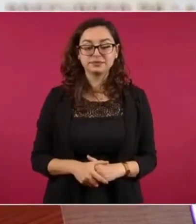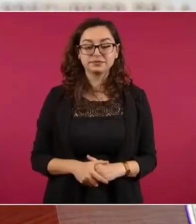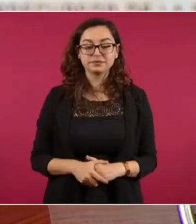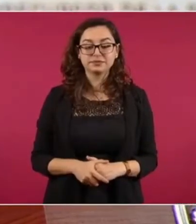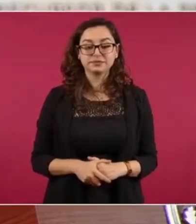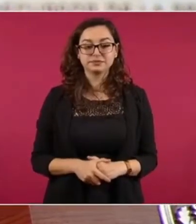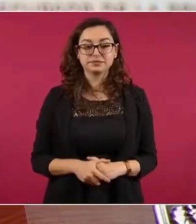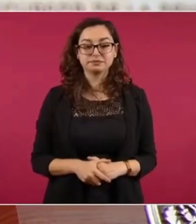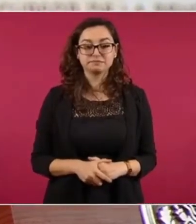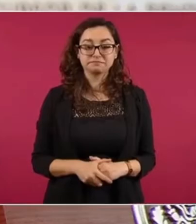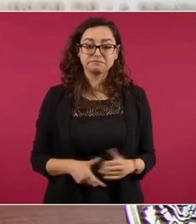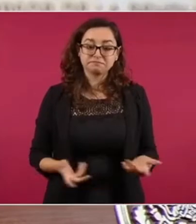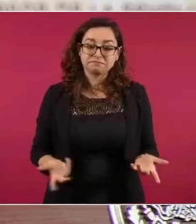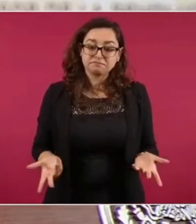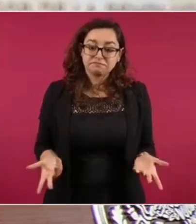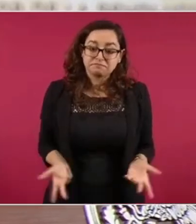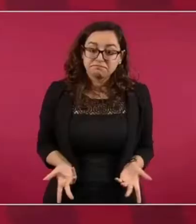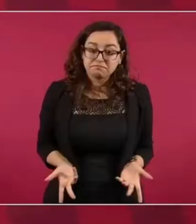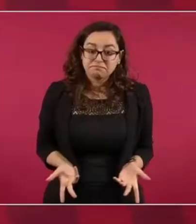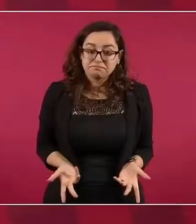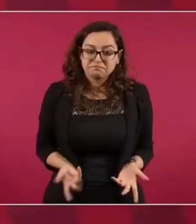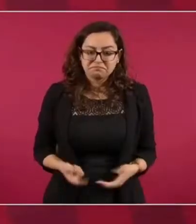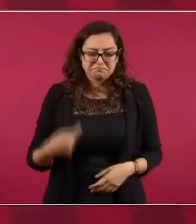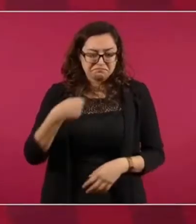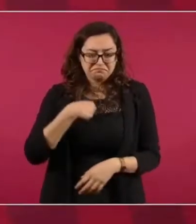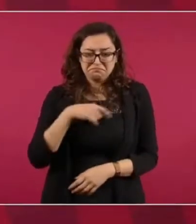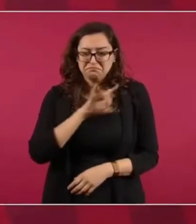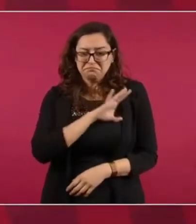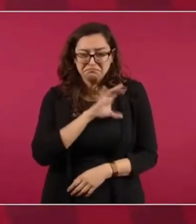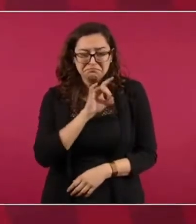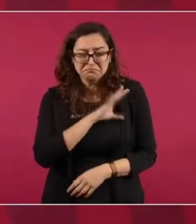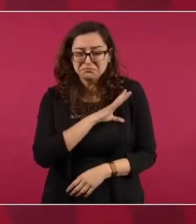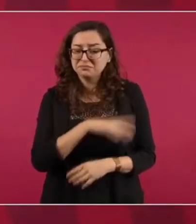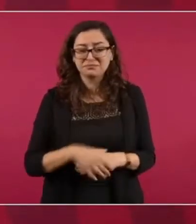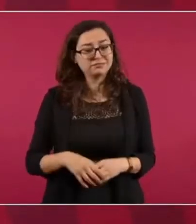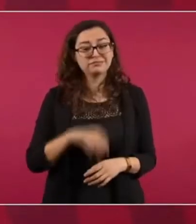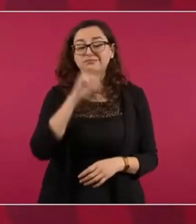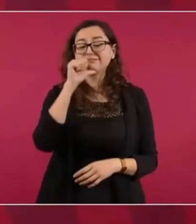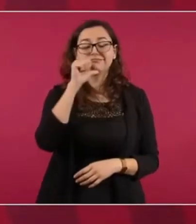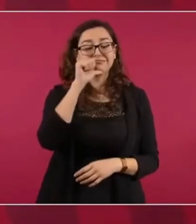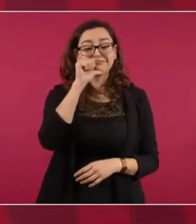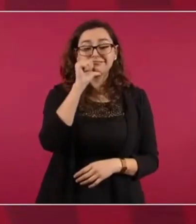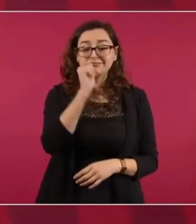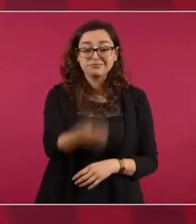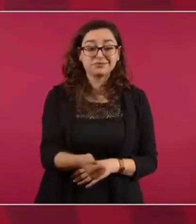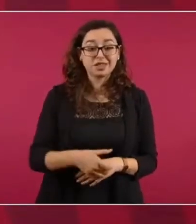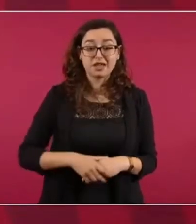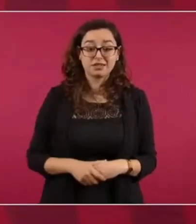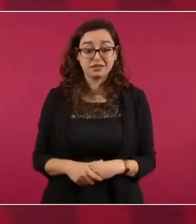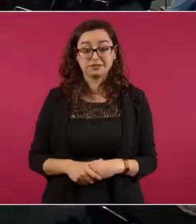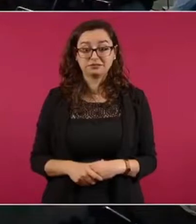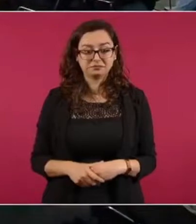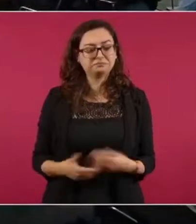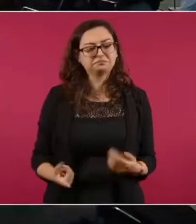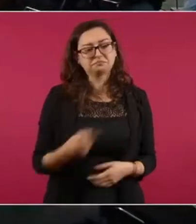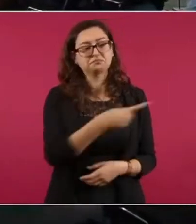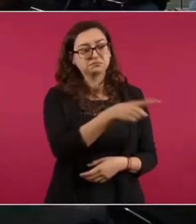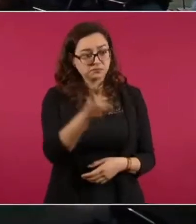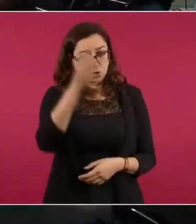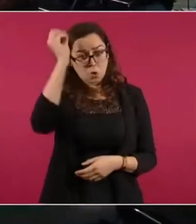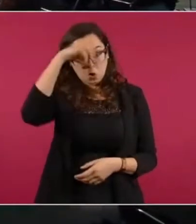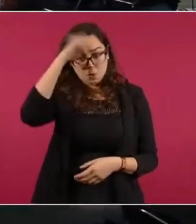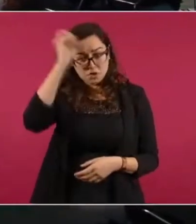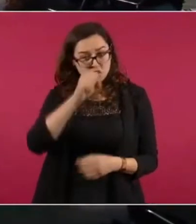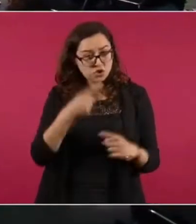aunque no hay nada que temer, y garantizar el derecho a disentir,